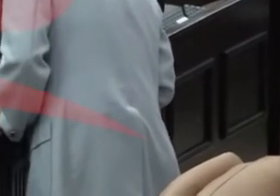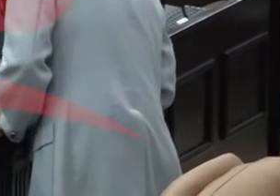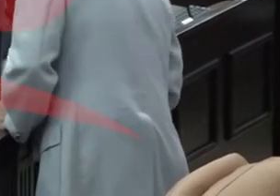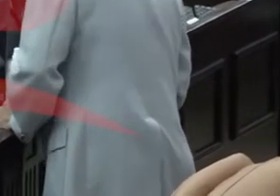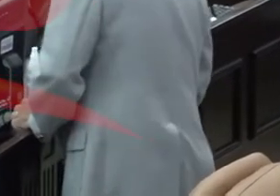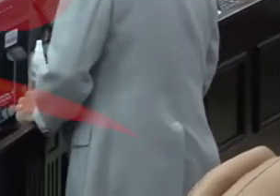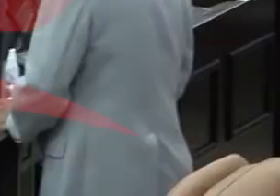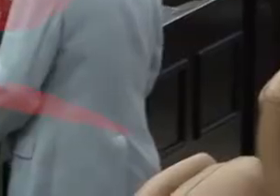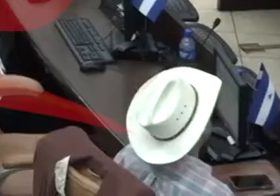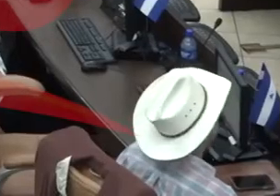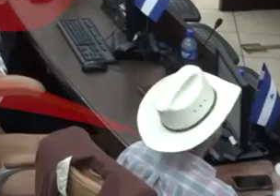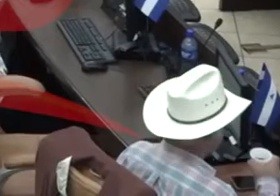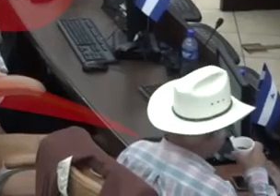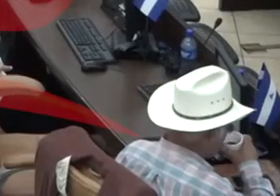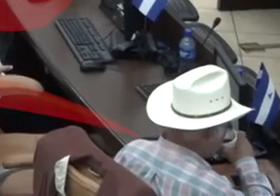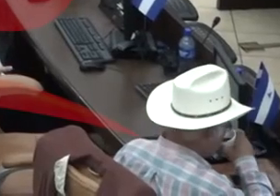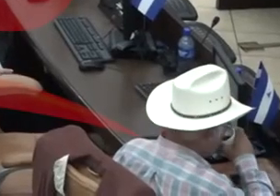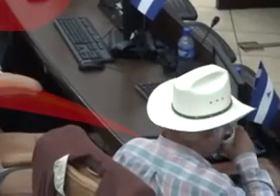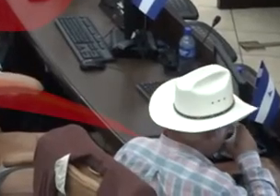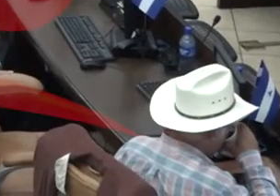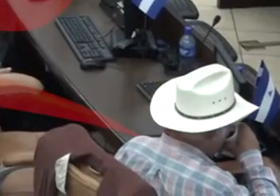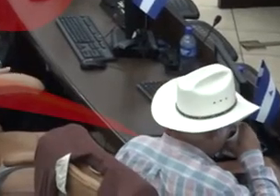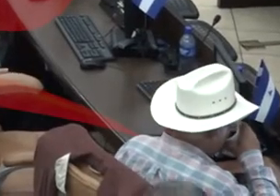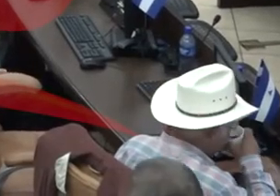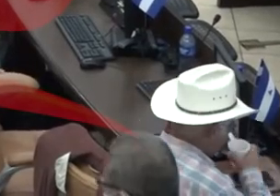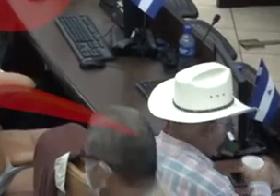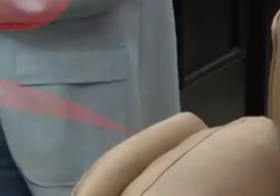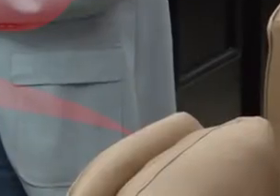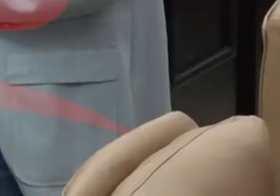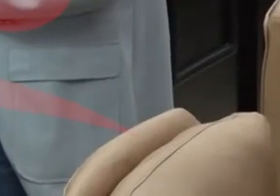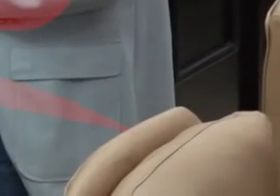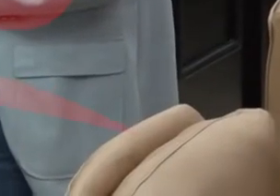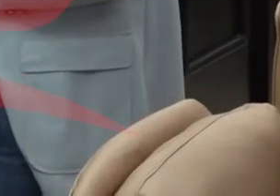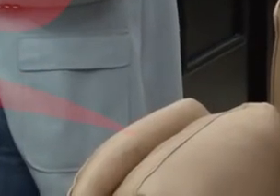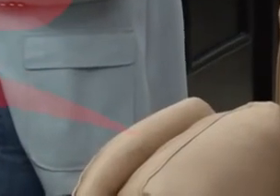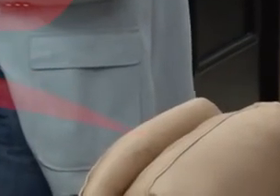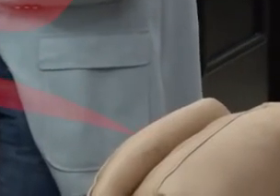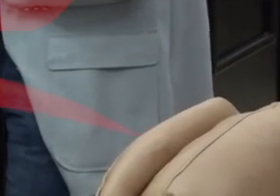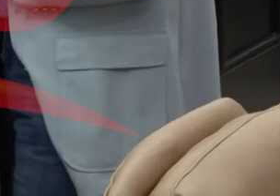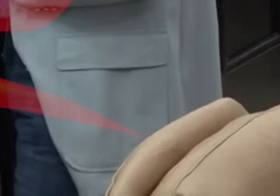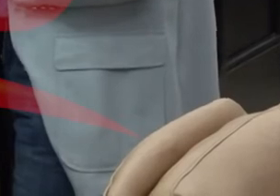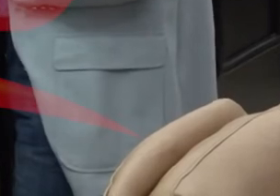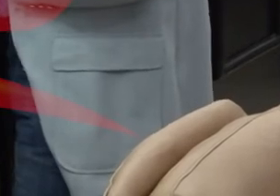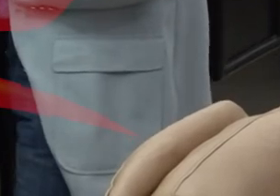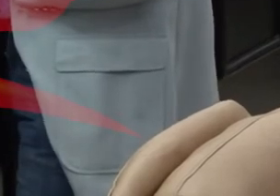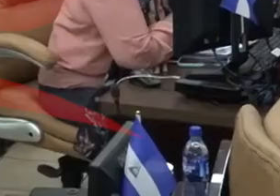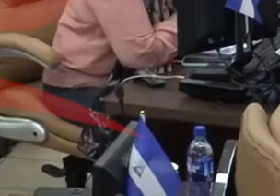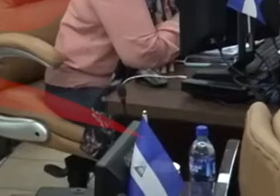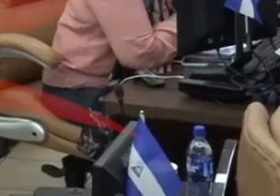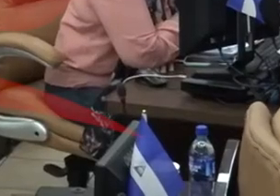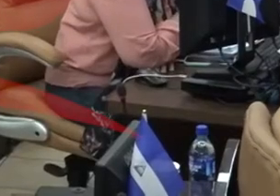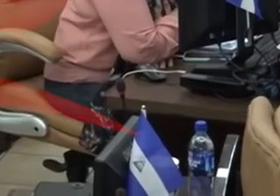la iniciativa de decreto de aprobación de la adhesión al acuerdo de establecimiento del Instituto Global para